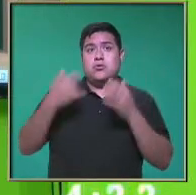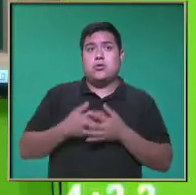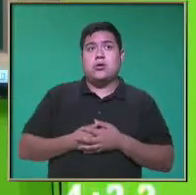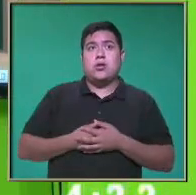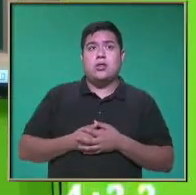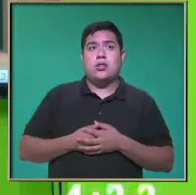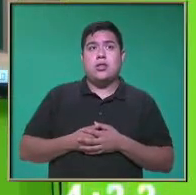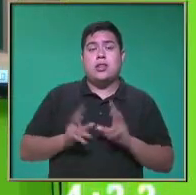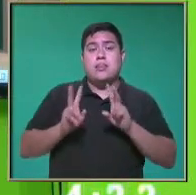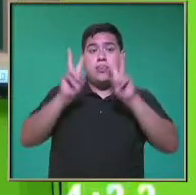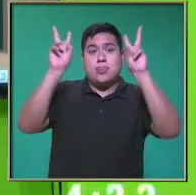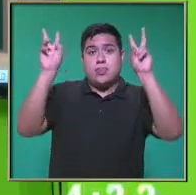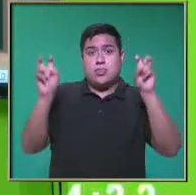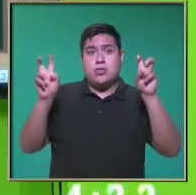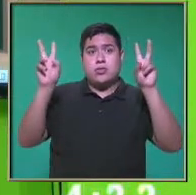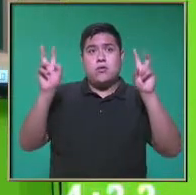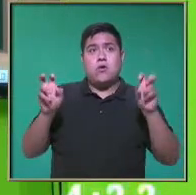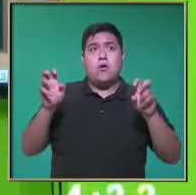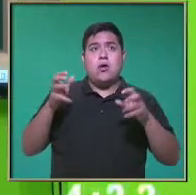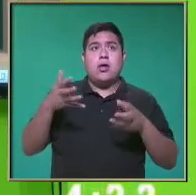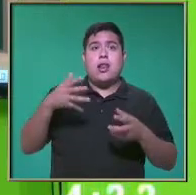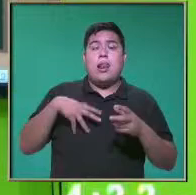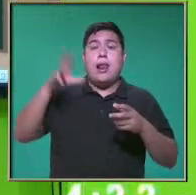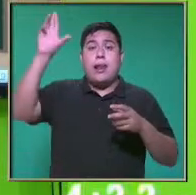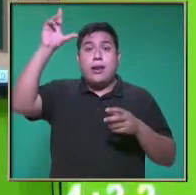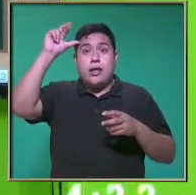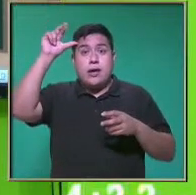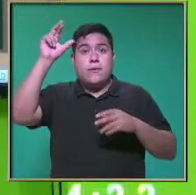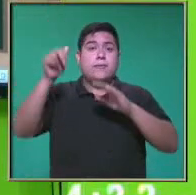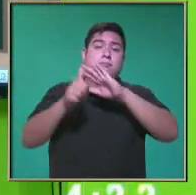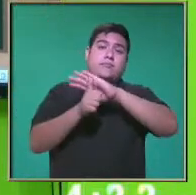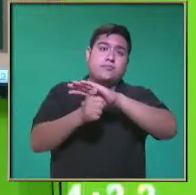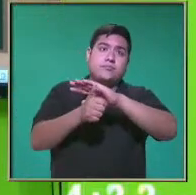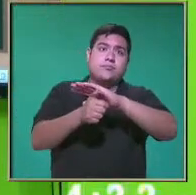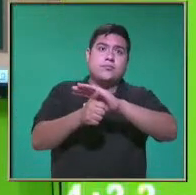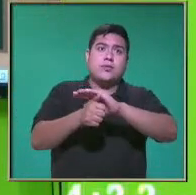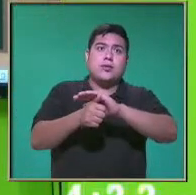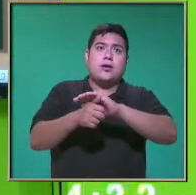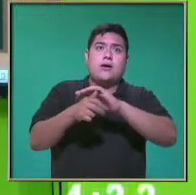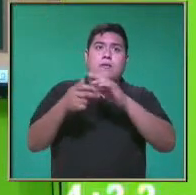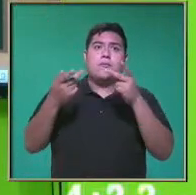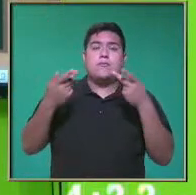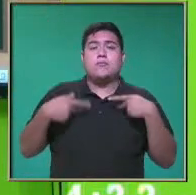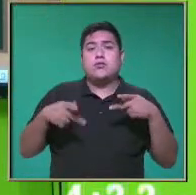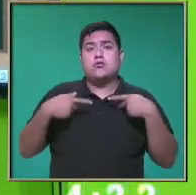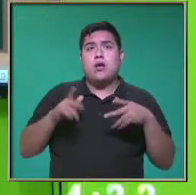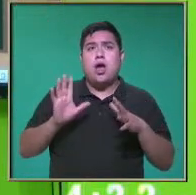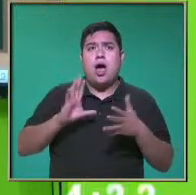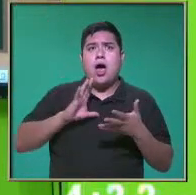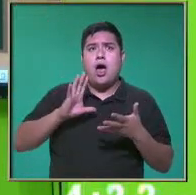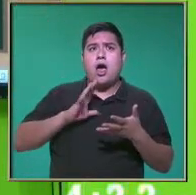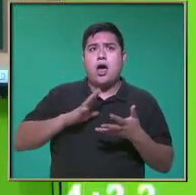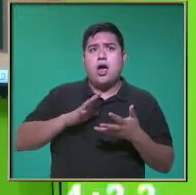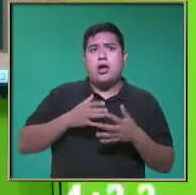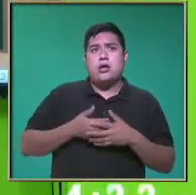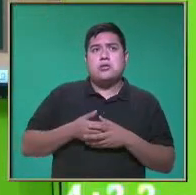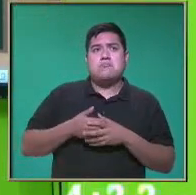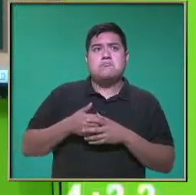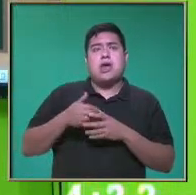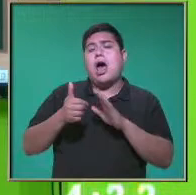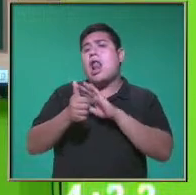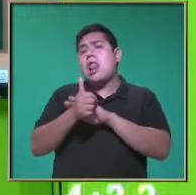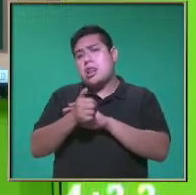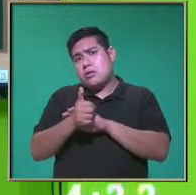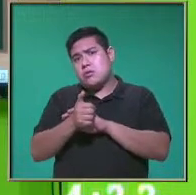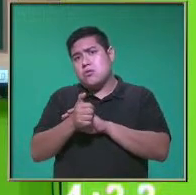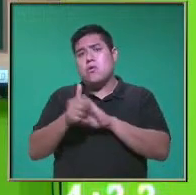title, The Hare and the Tortoise. Tenemos a la liebre y la tortuga. And the characters are the same. Los personajes son exactamente los mismos